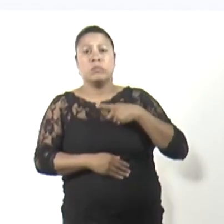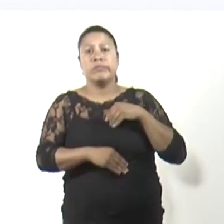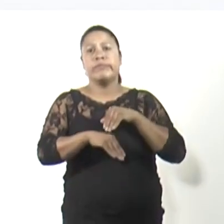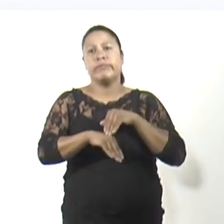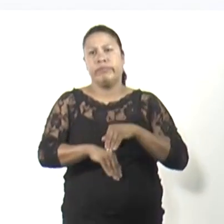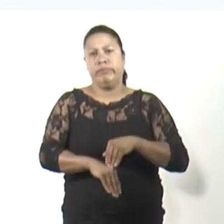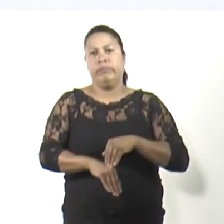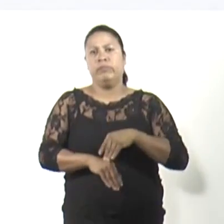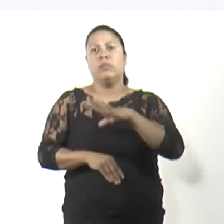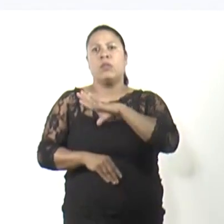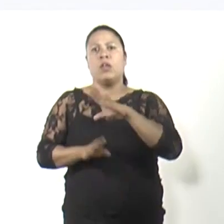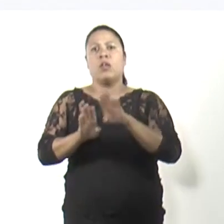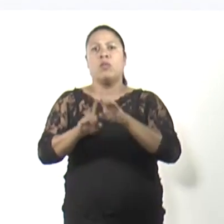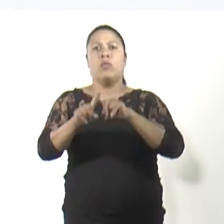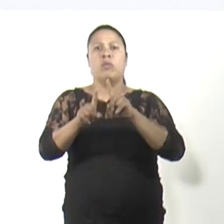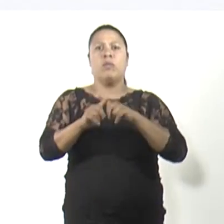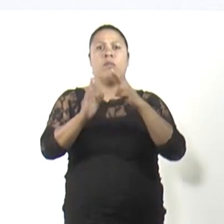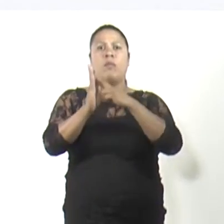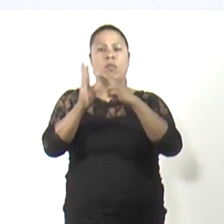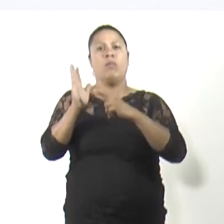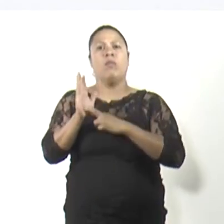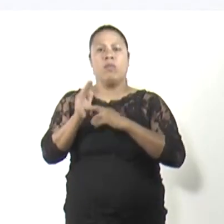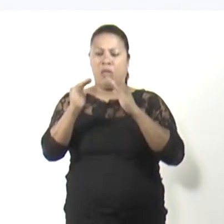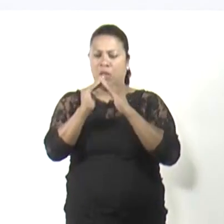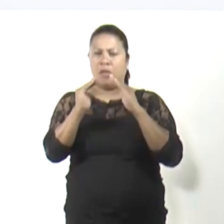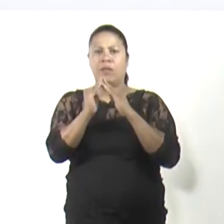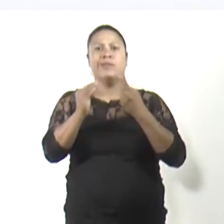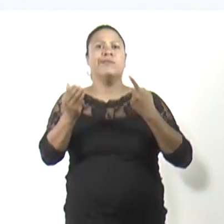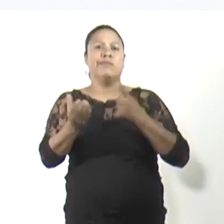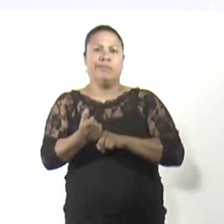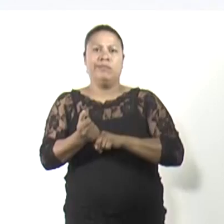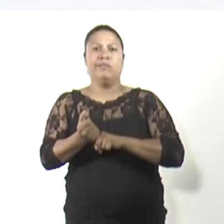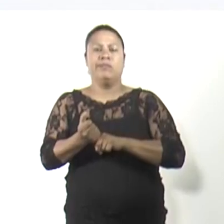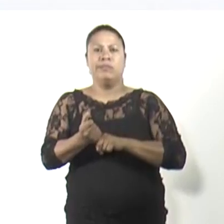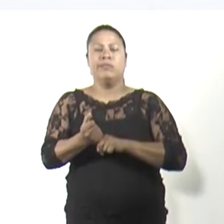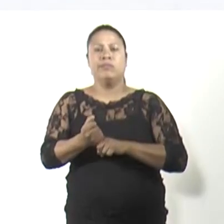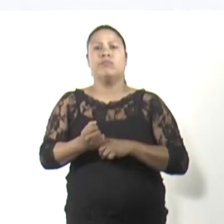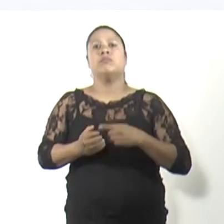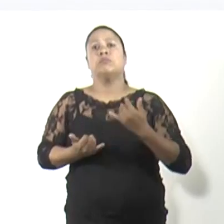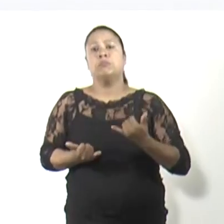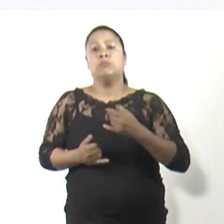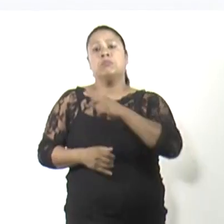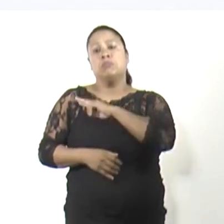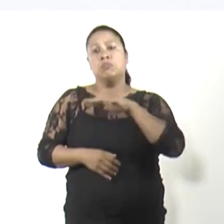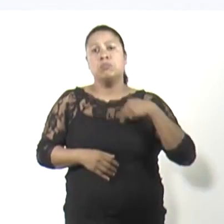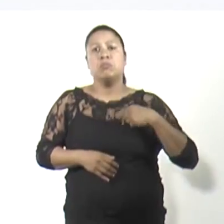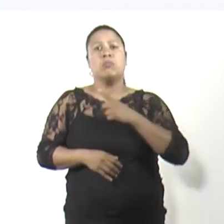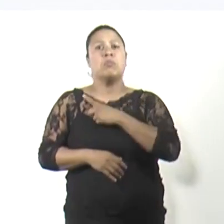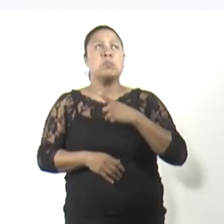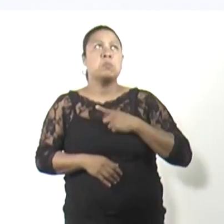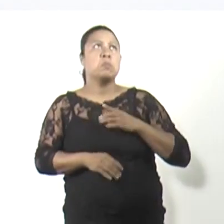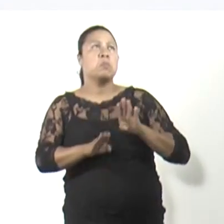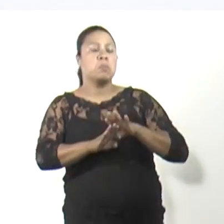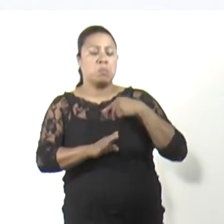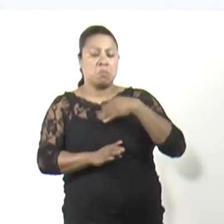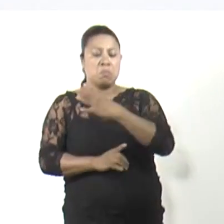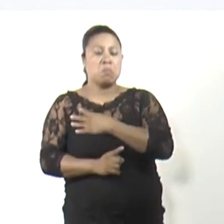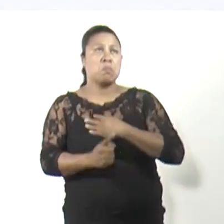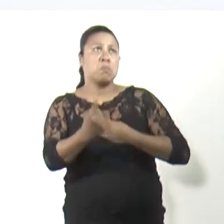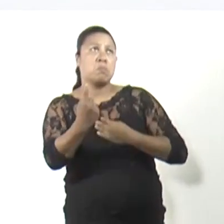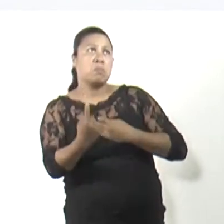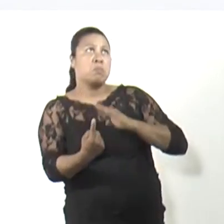establece ciertas reglas en la casa y que tú, como